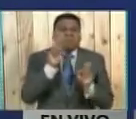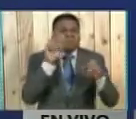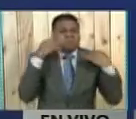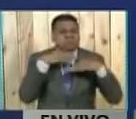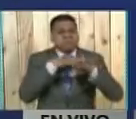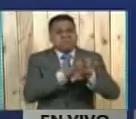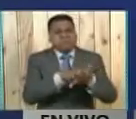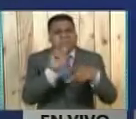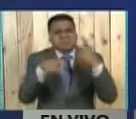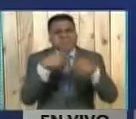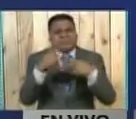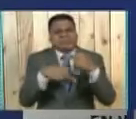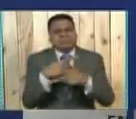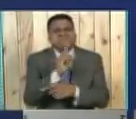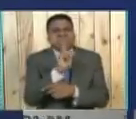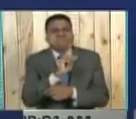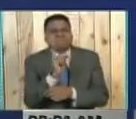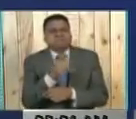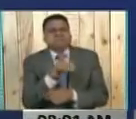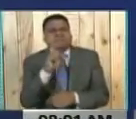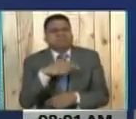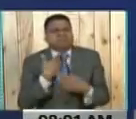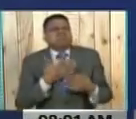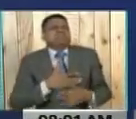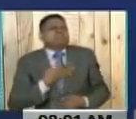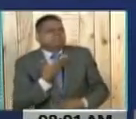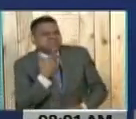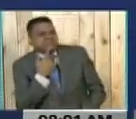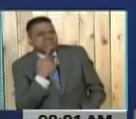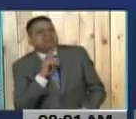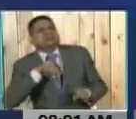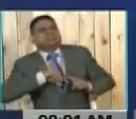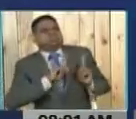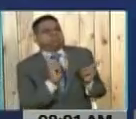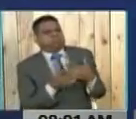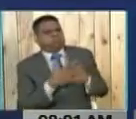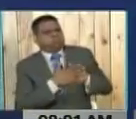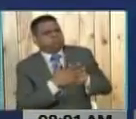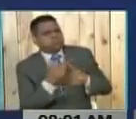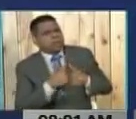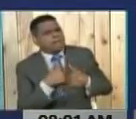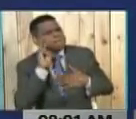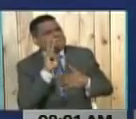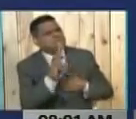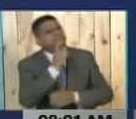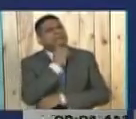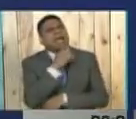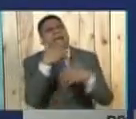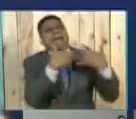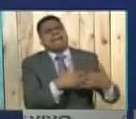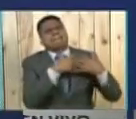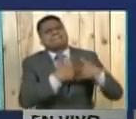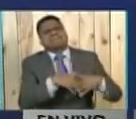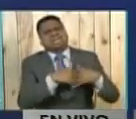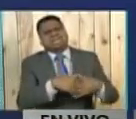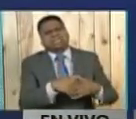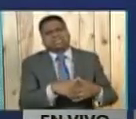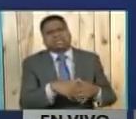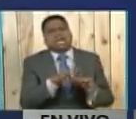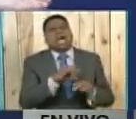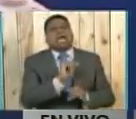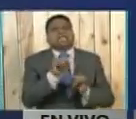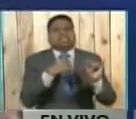productores. No solo es posible, en su corazoncito me dirán las empresas transnacionales presentes, privadas,